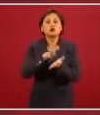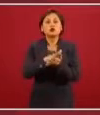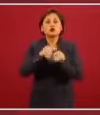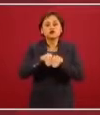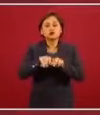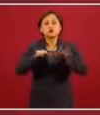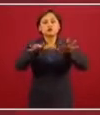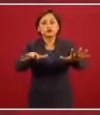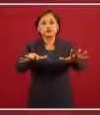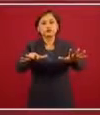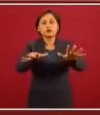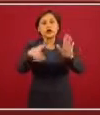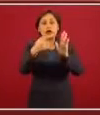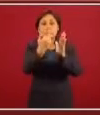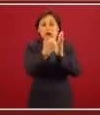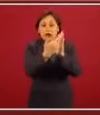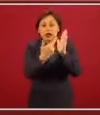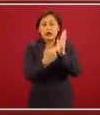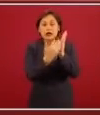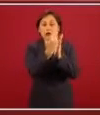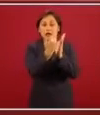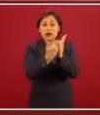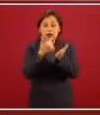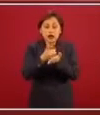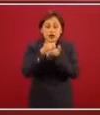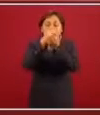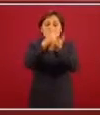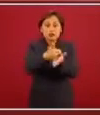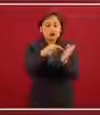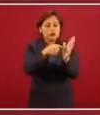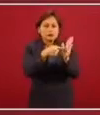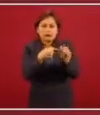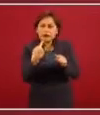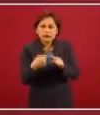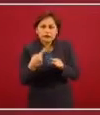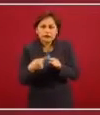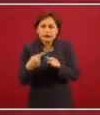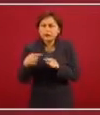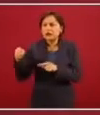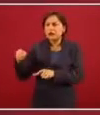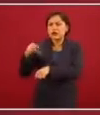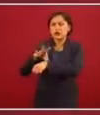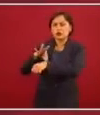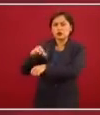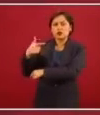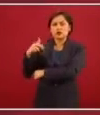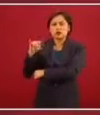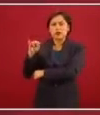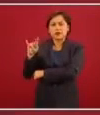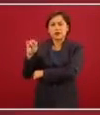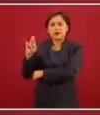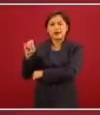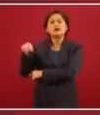elaborada por un grupo amplio de profesionales de la salud, especialistas en esto, coordinados por el doctor Gustavo Reyes Terán, y esta guía